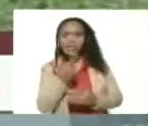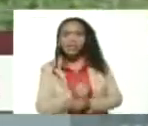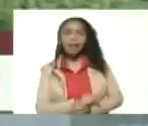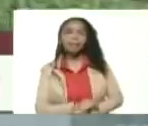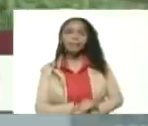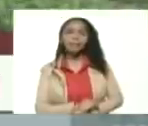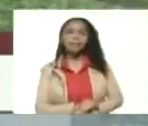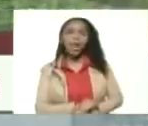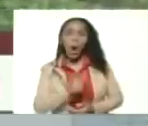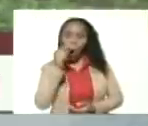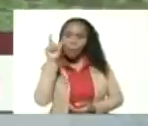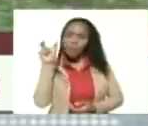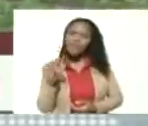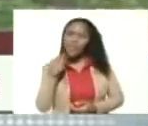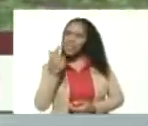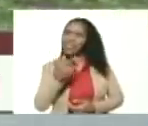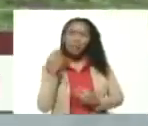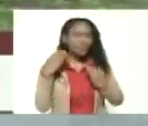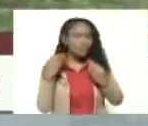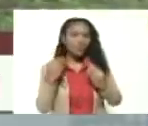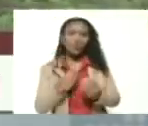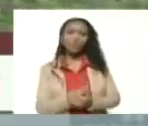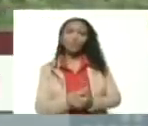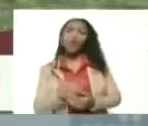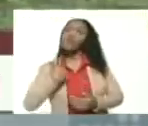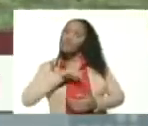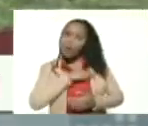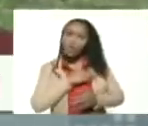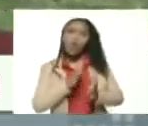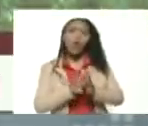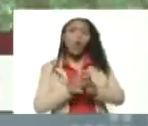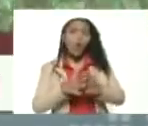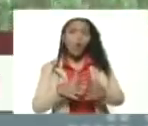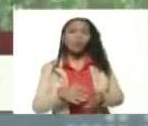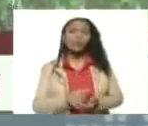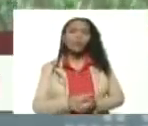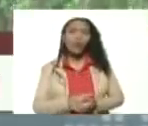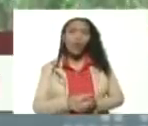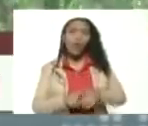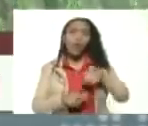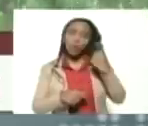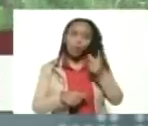Alí Rodríguez Araque lo insistía mucho. Nuestro gran Alí Rodríguez,